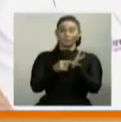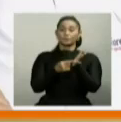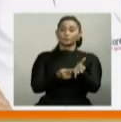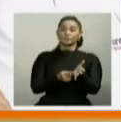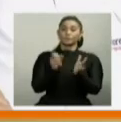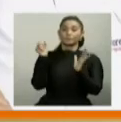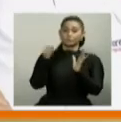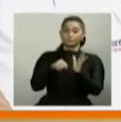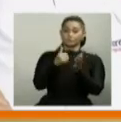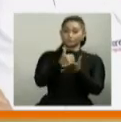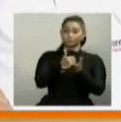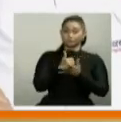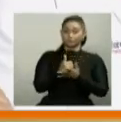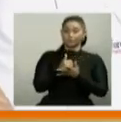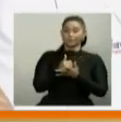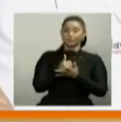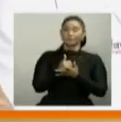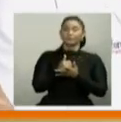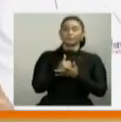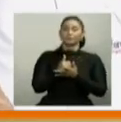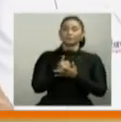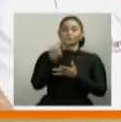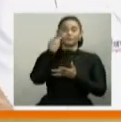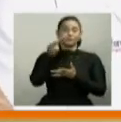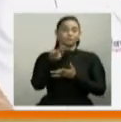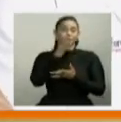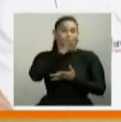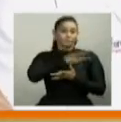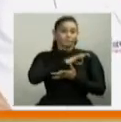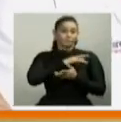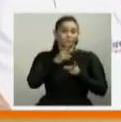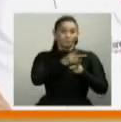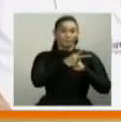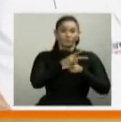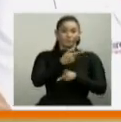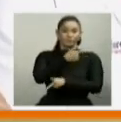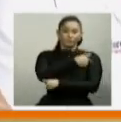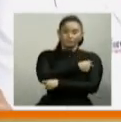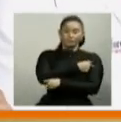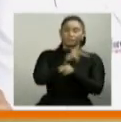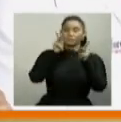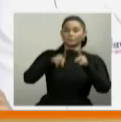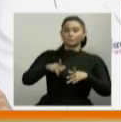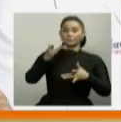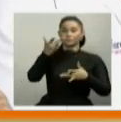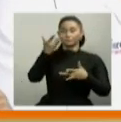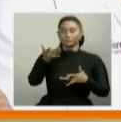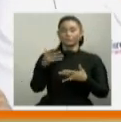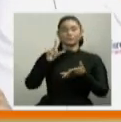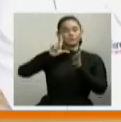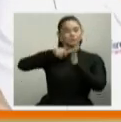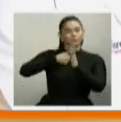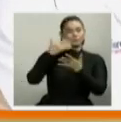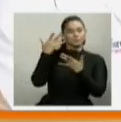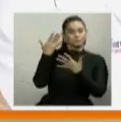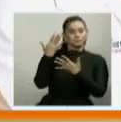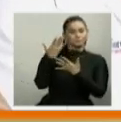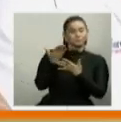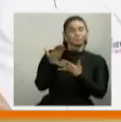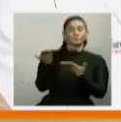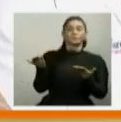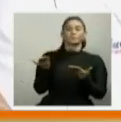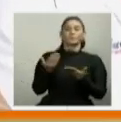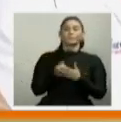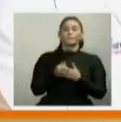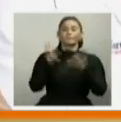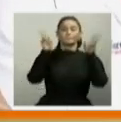AstraZeneca y a Pfizer, que creo, y eso lo voy a investigar, creo que son de la misma marca, o sea, es decir,